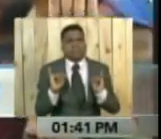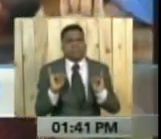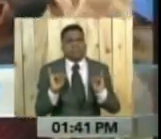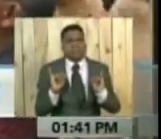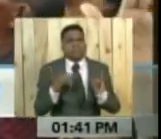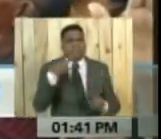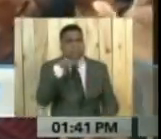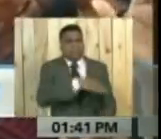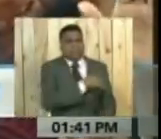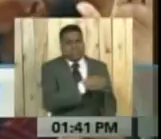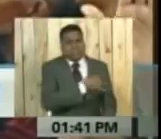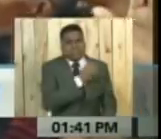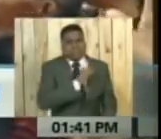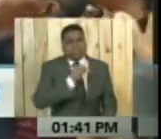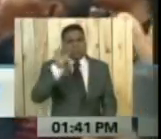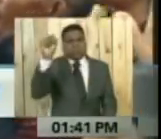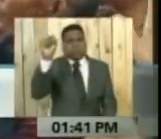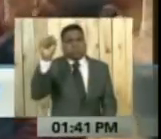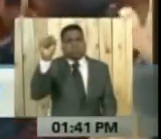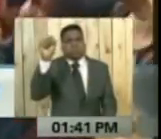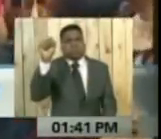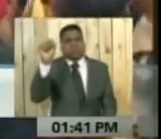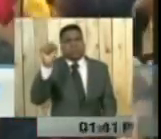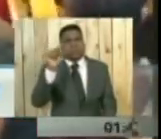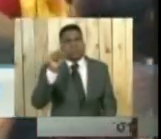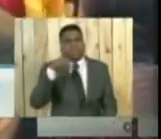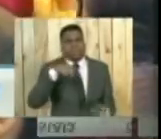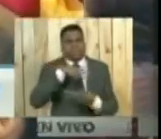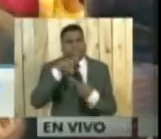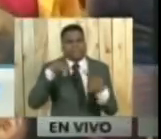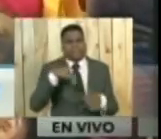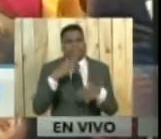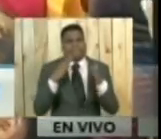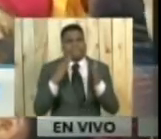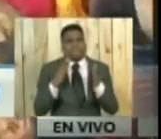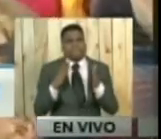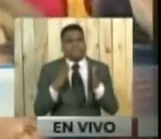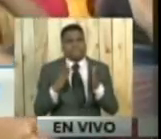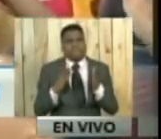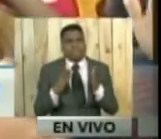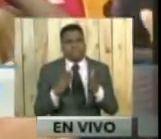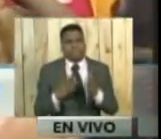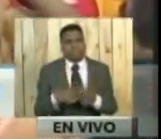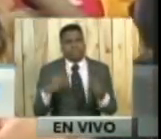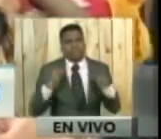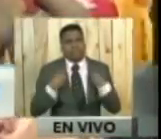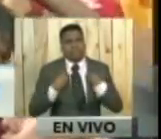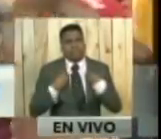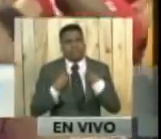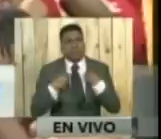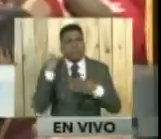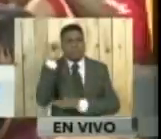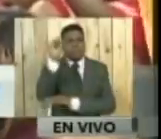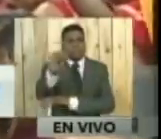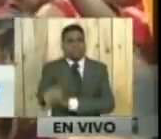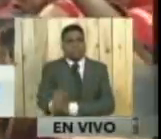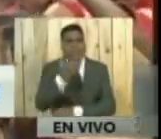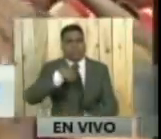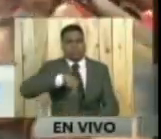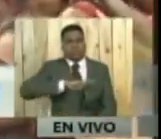el socialismo, por la revolución. Viviremos y